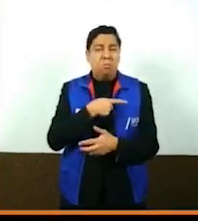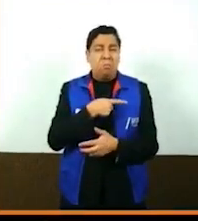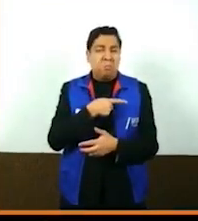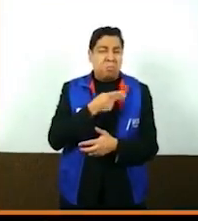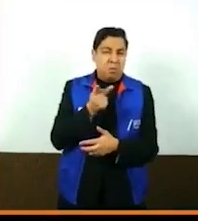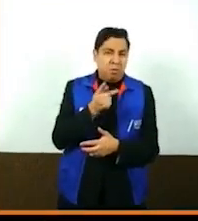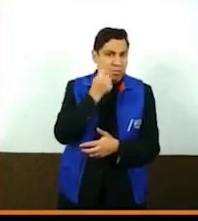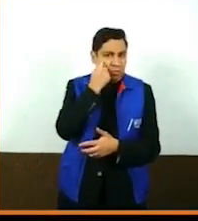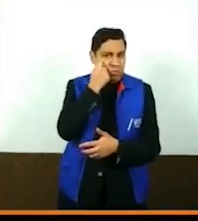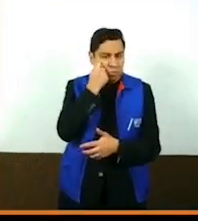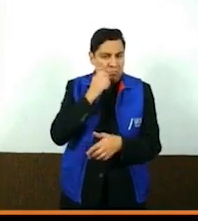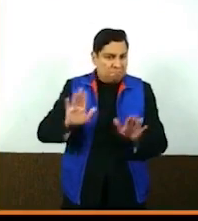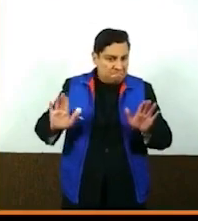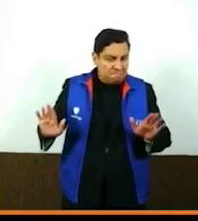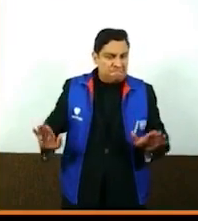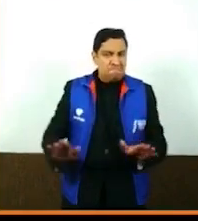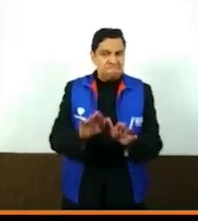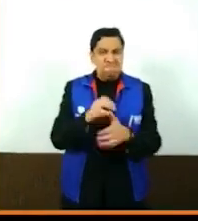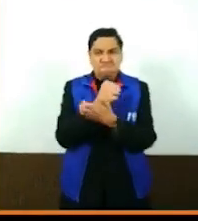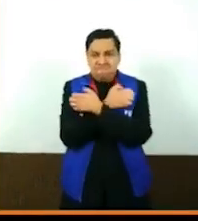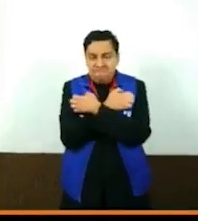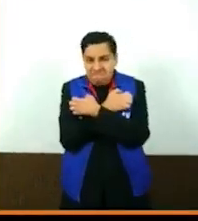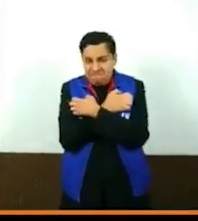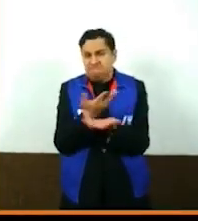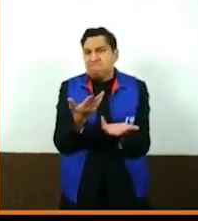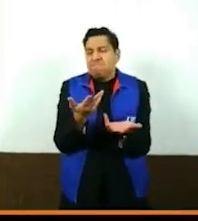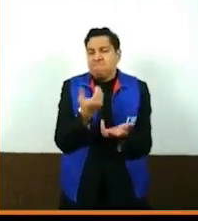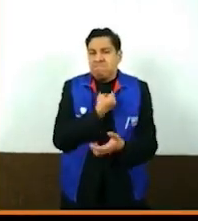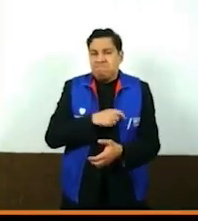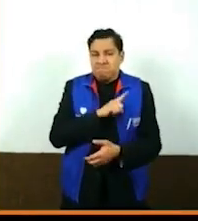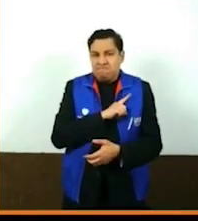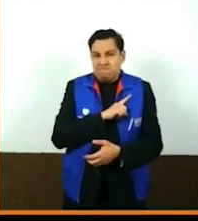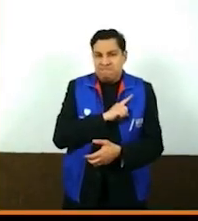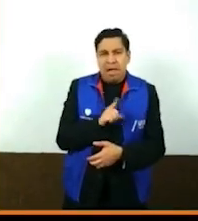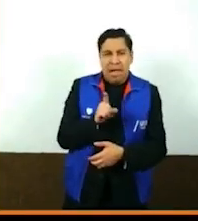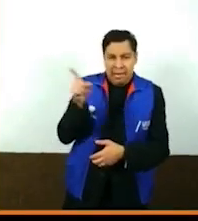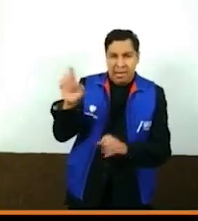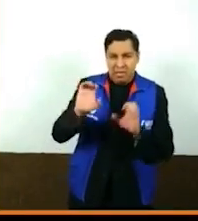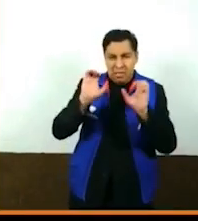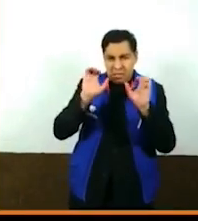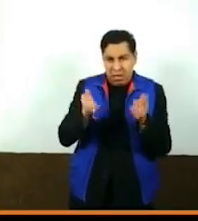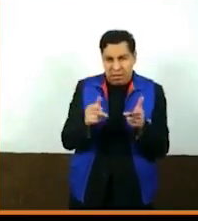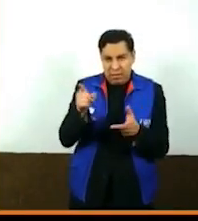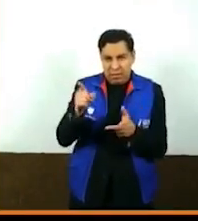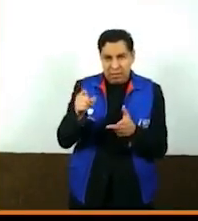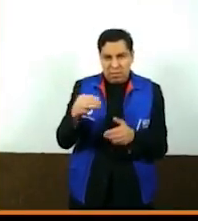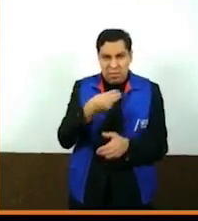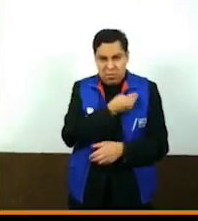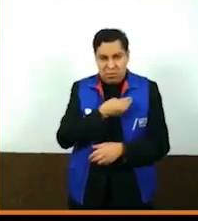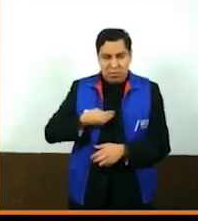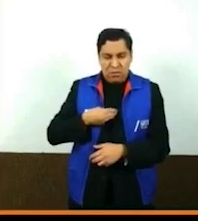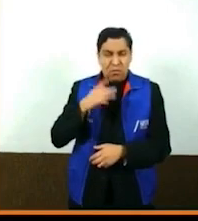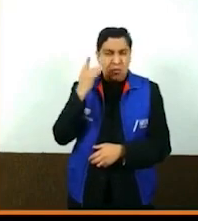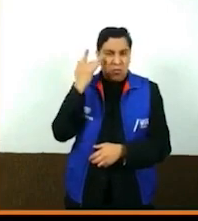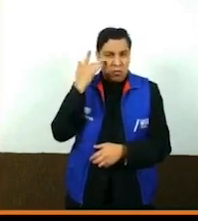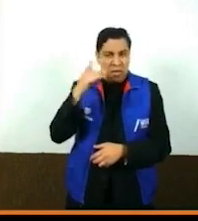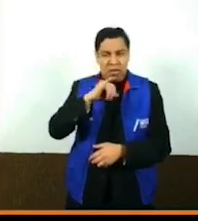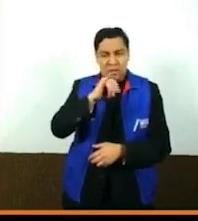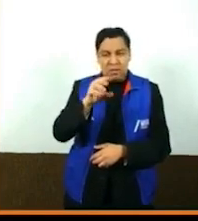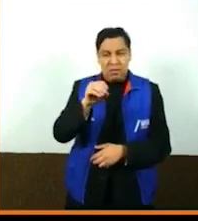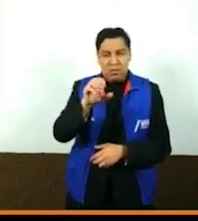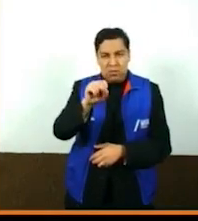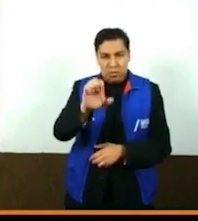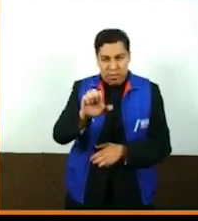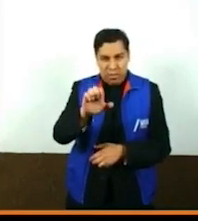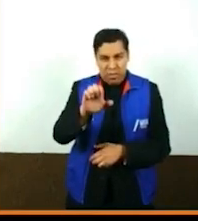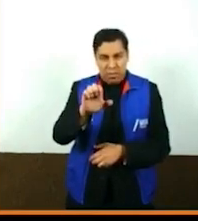el análisis que hicimos profundo en el municipio de San José Chiapa, encontramos ciertas necesidades que competen desde